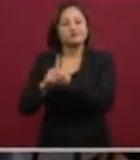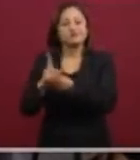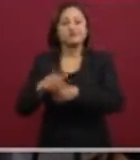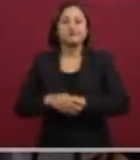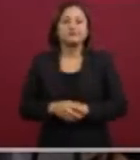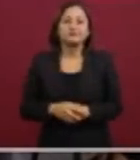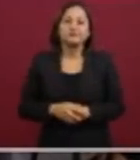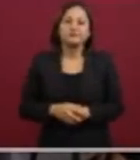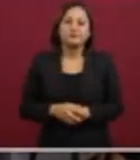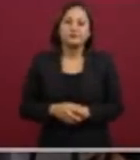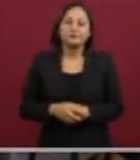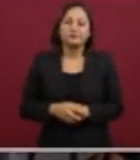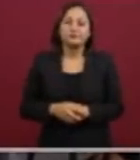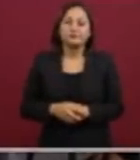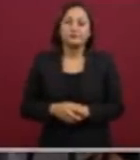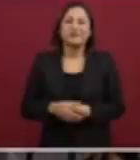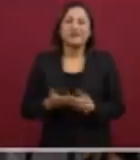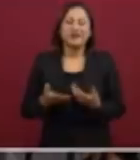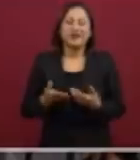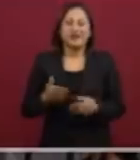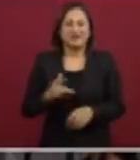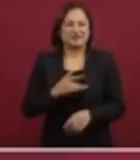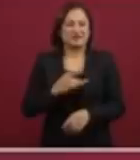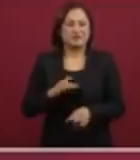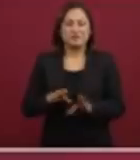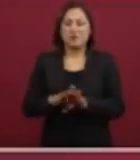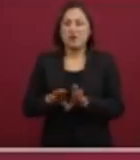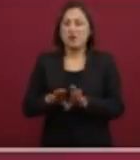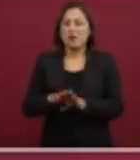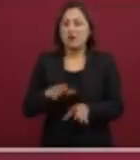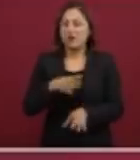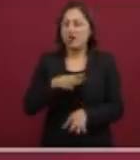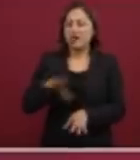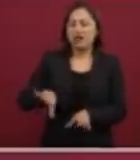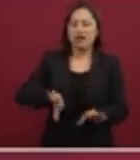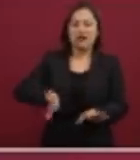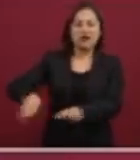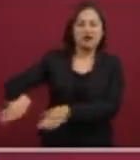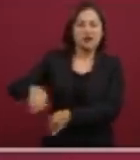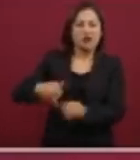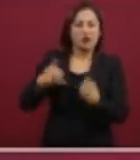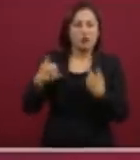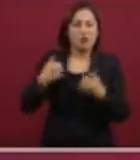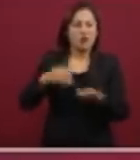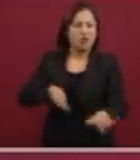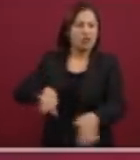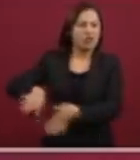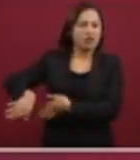de rechazo a los jóvenes. Entonces, nosotros queremos